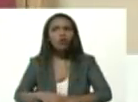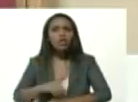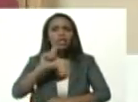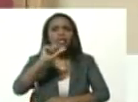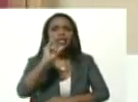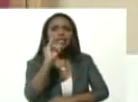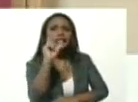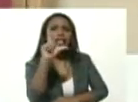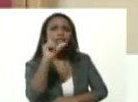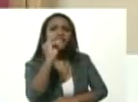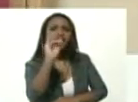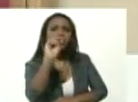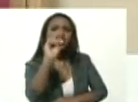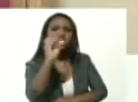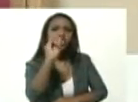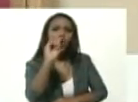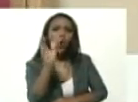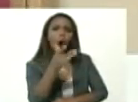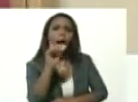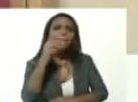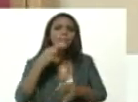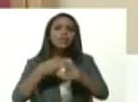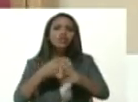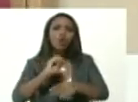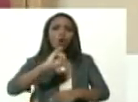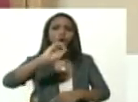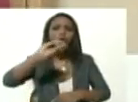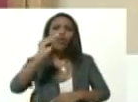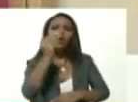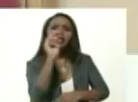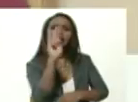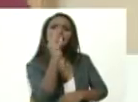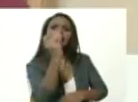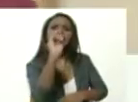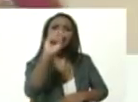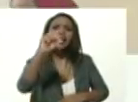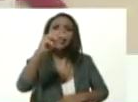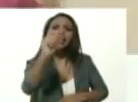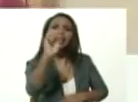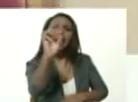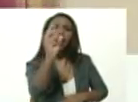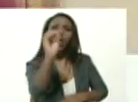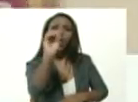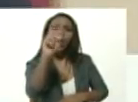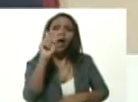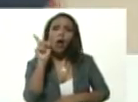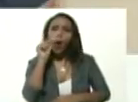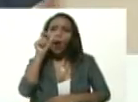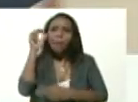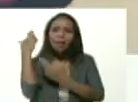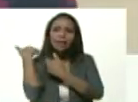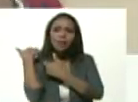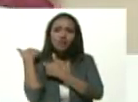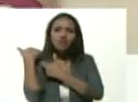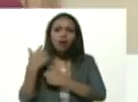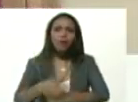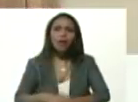Quintero. Debatan con él, lo escuchen. El doctor Sirio Quintero, bueno,